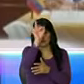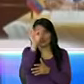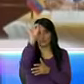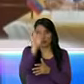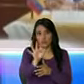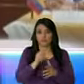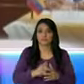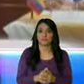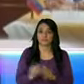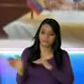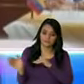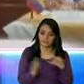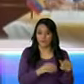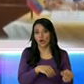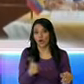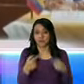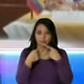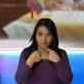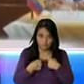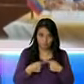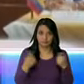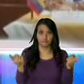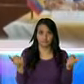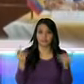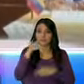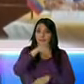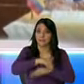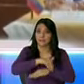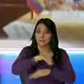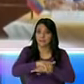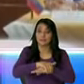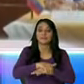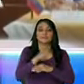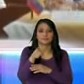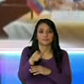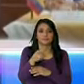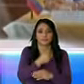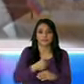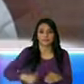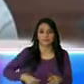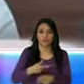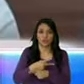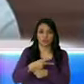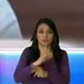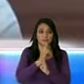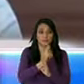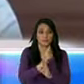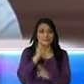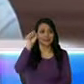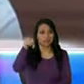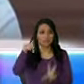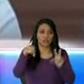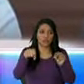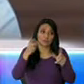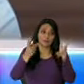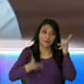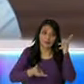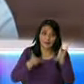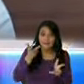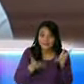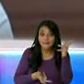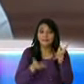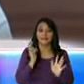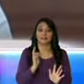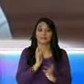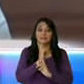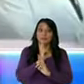28.25%. En otra cadena nacional transmitida en horas de la tarde, el funcionario respondió a la pregunta sobre si existía la posibilidad de que